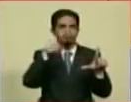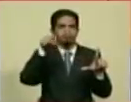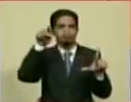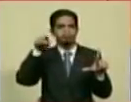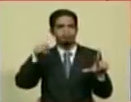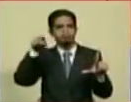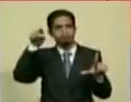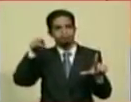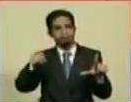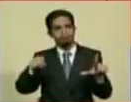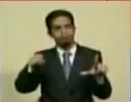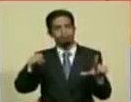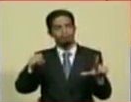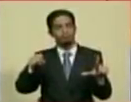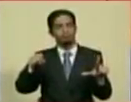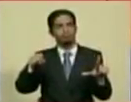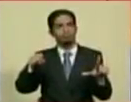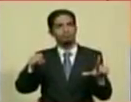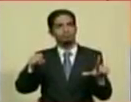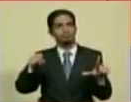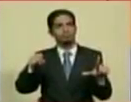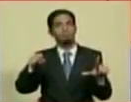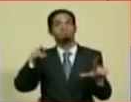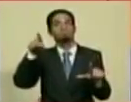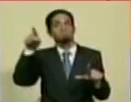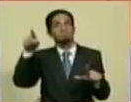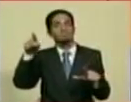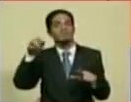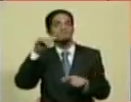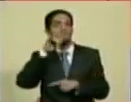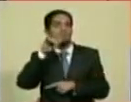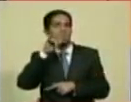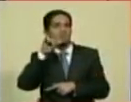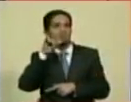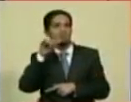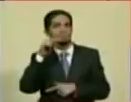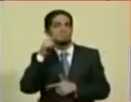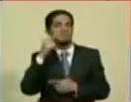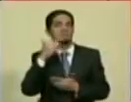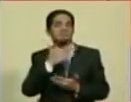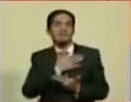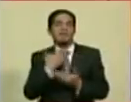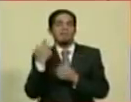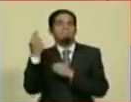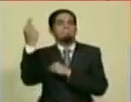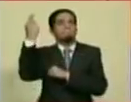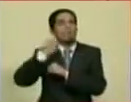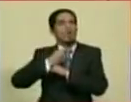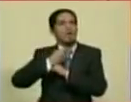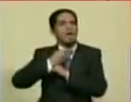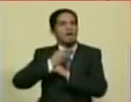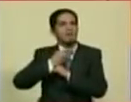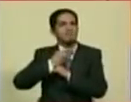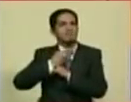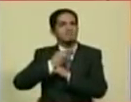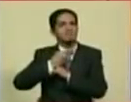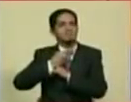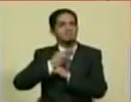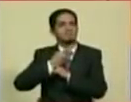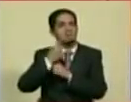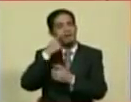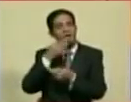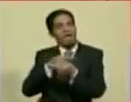especulativos criminales siguen pretendiendo imponer tasas y valores de